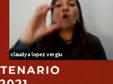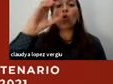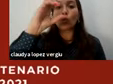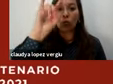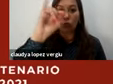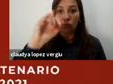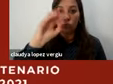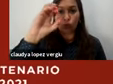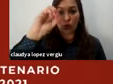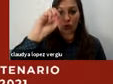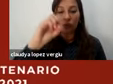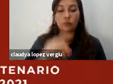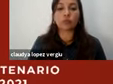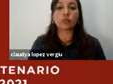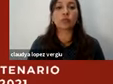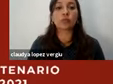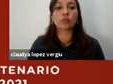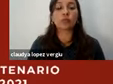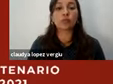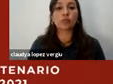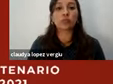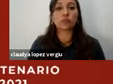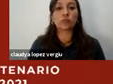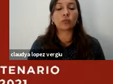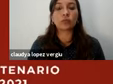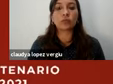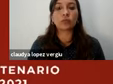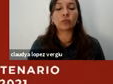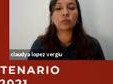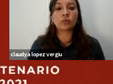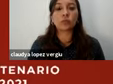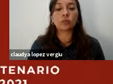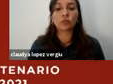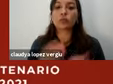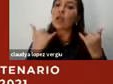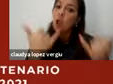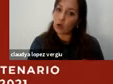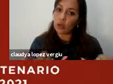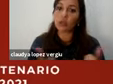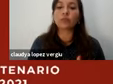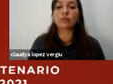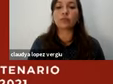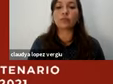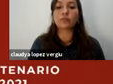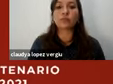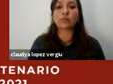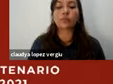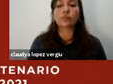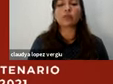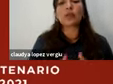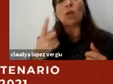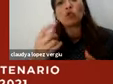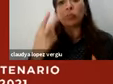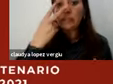de Ollantaytambo, en la región del Cusco. Y ahora, pues bueno, son experiencias súper enriquecedoras que hemos visto